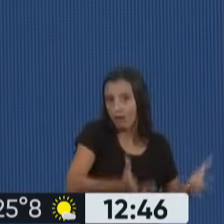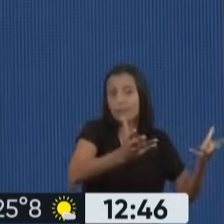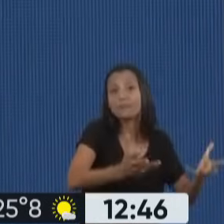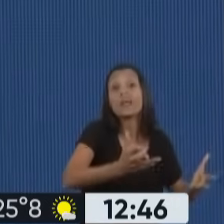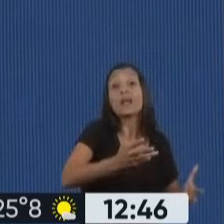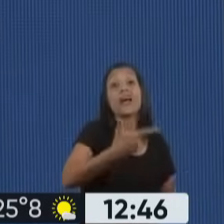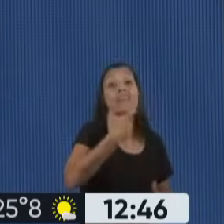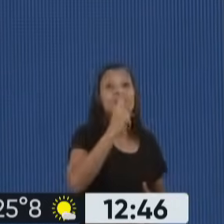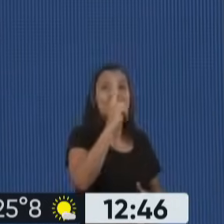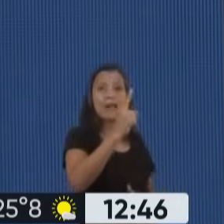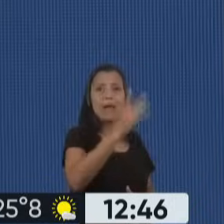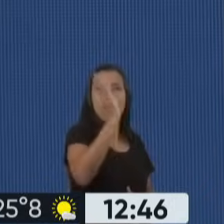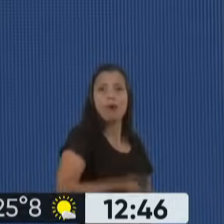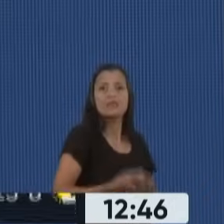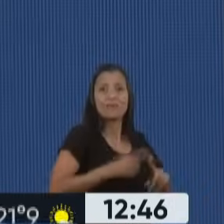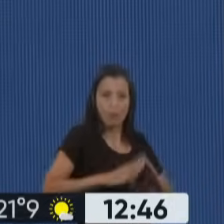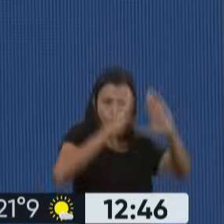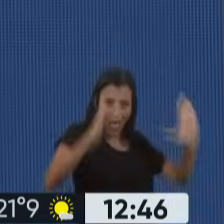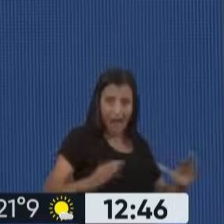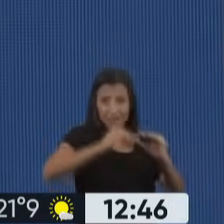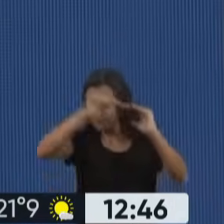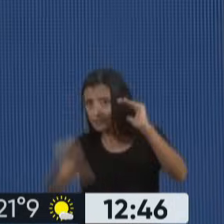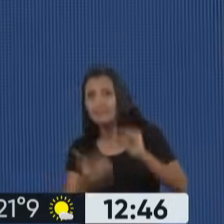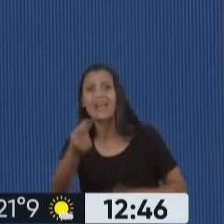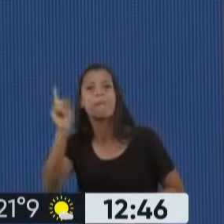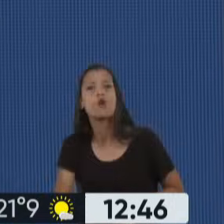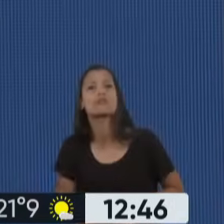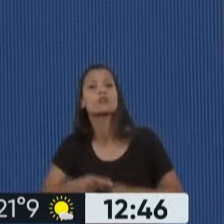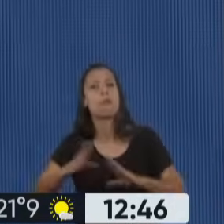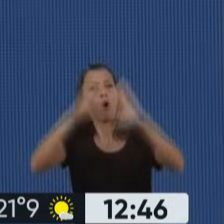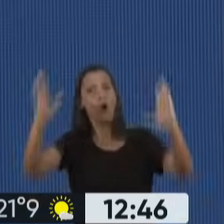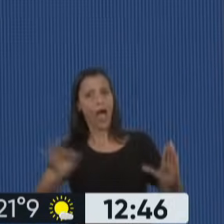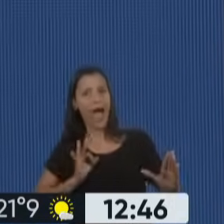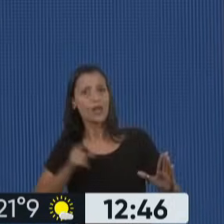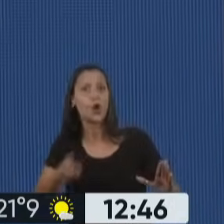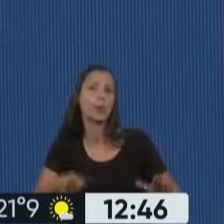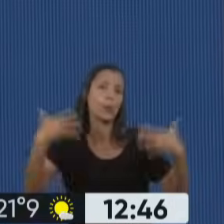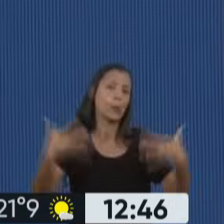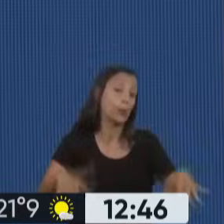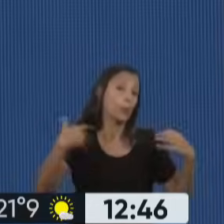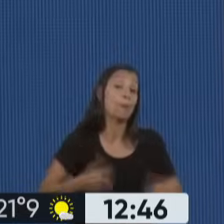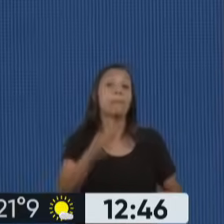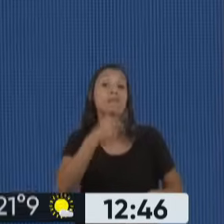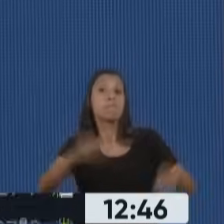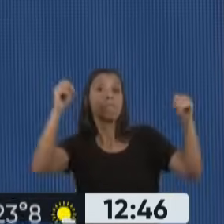del 17.000% anual al 6% anual. Vaya que eso sí es un milagro